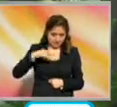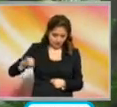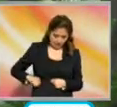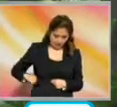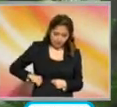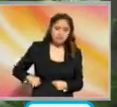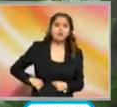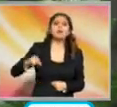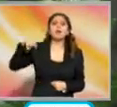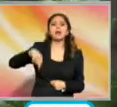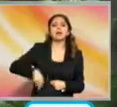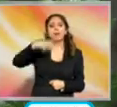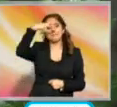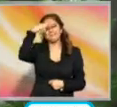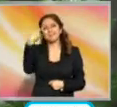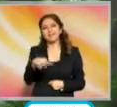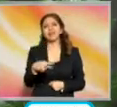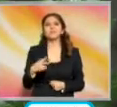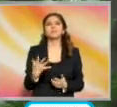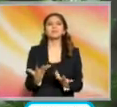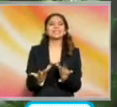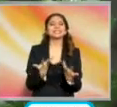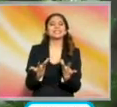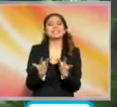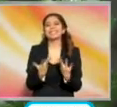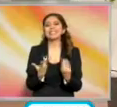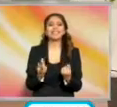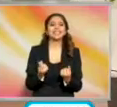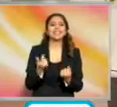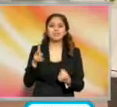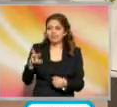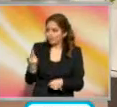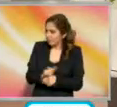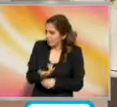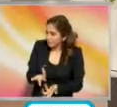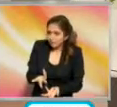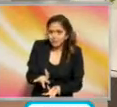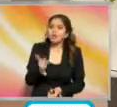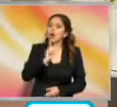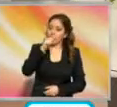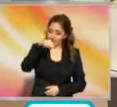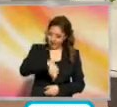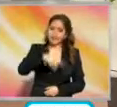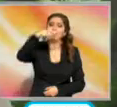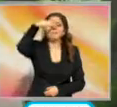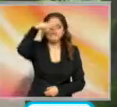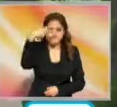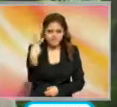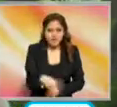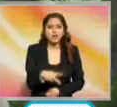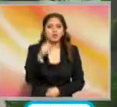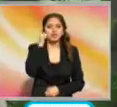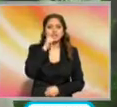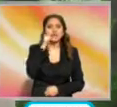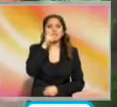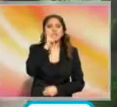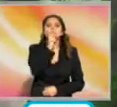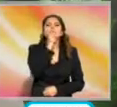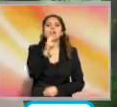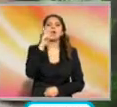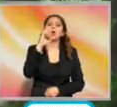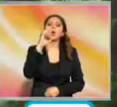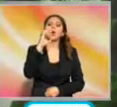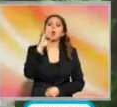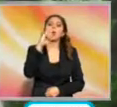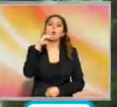México, bueno, vamos a decirlo ¿Qué de esta pasó? manera. En México lo que pasa, Sí. en México preguntamos cosas en los comos, o sea, sí hay una